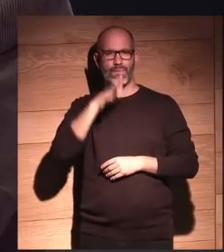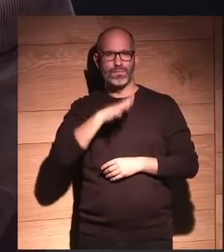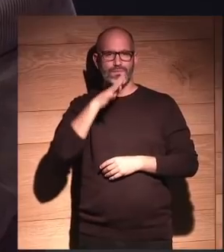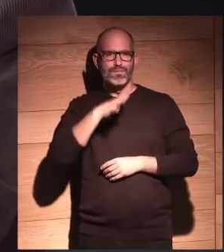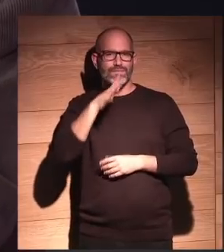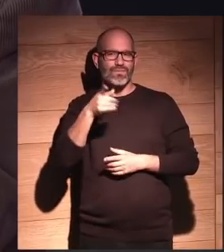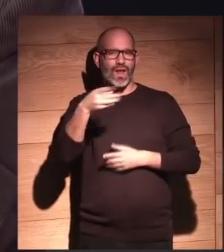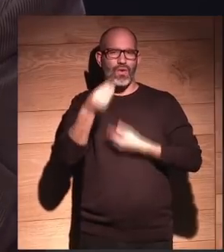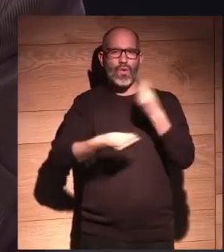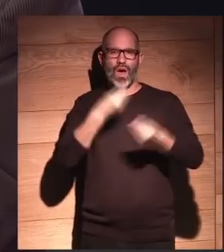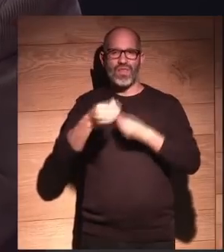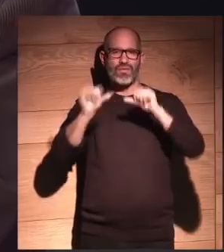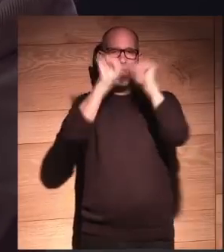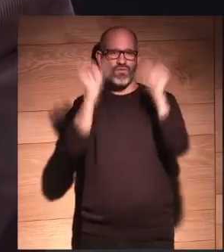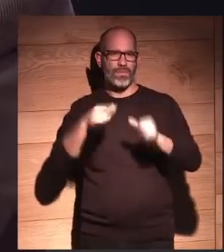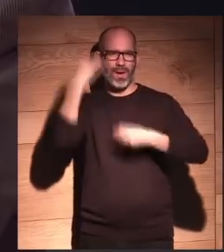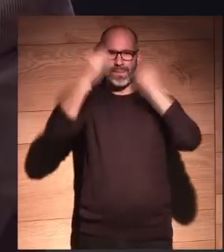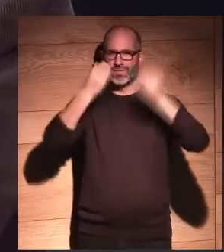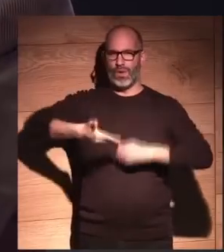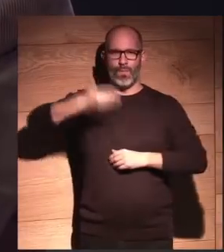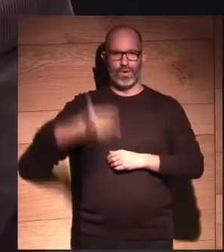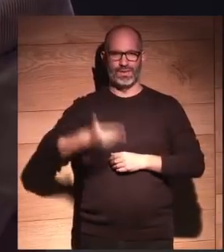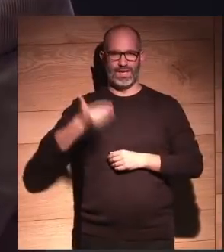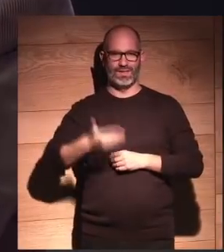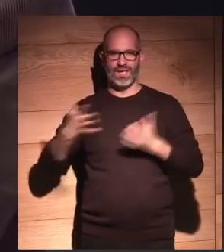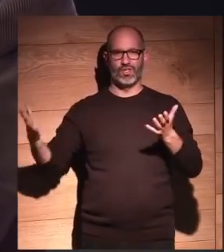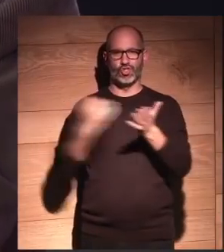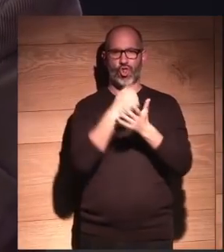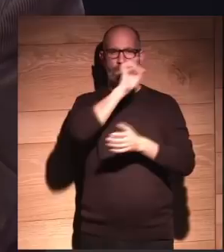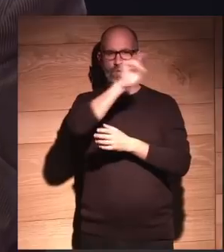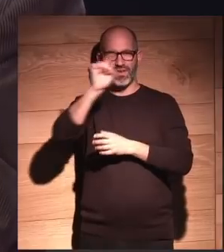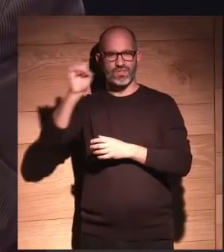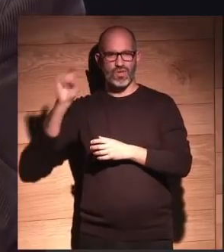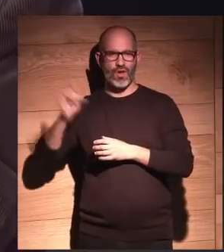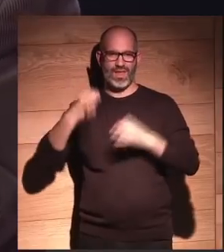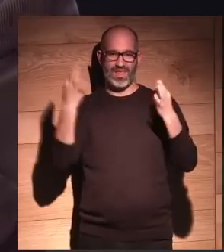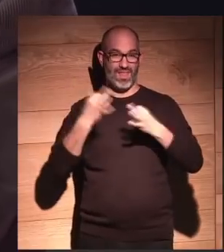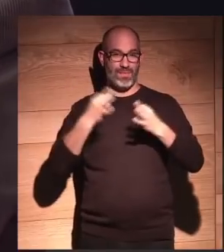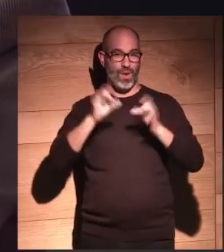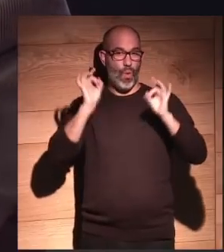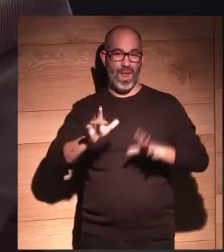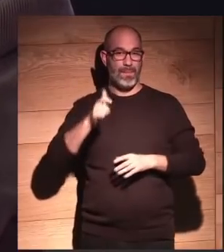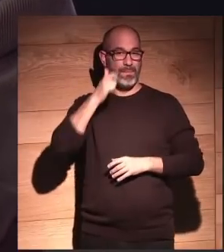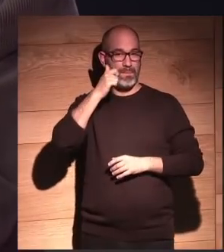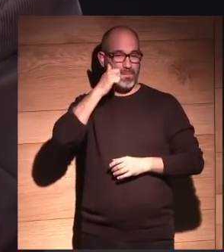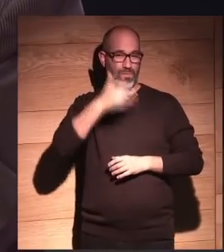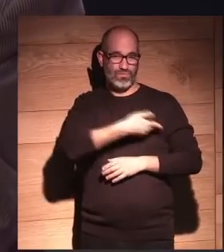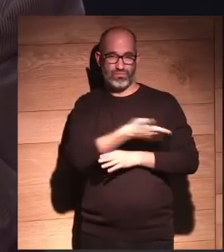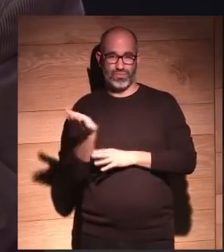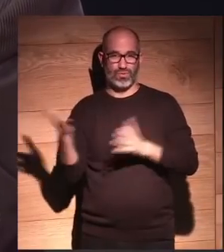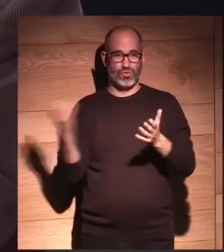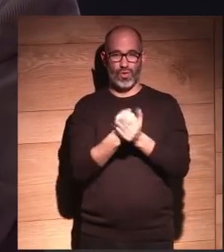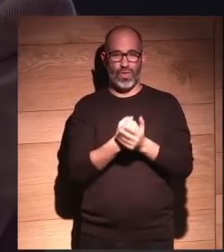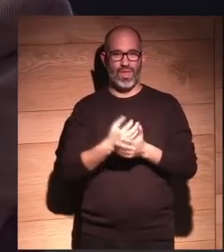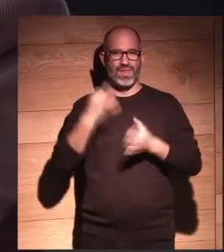Tercero, porque lo hace con una cosa que yo creo que es fundamental en todos los profesores, debía serlo en todas las personas, es la gran obra de